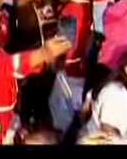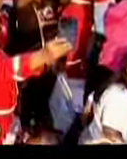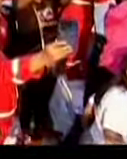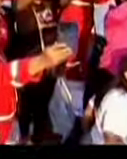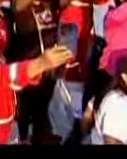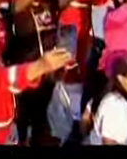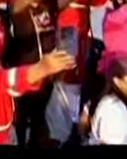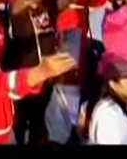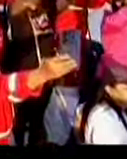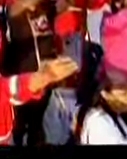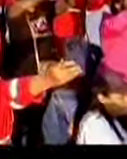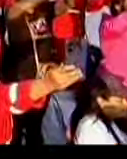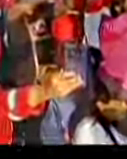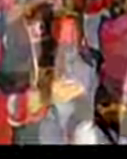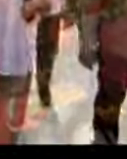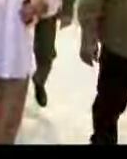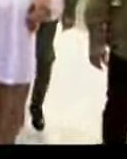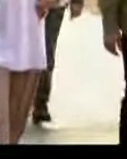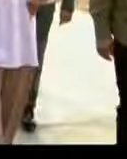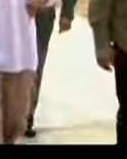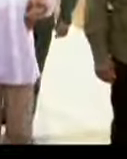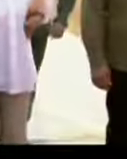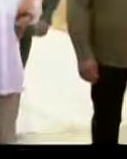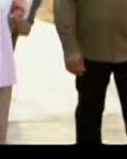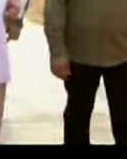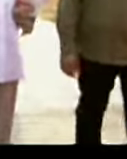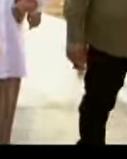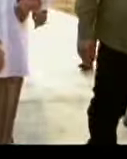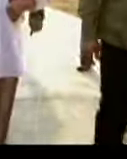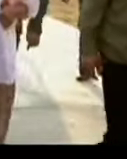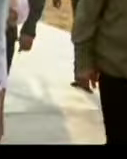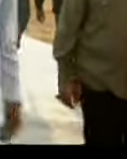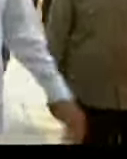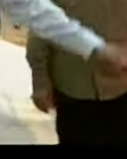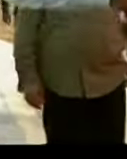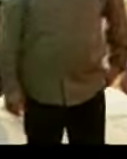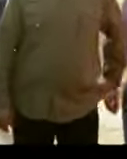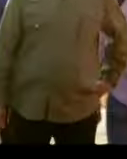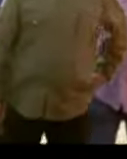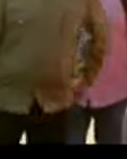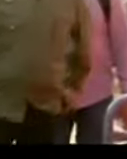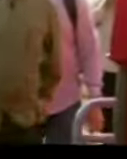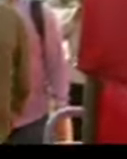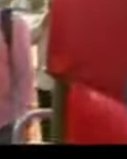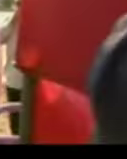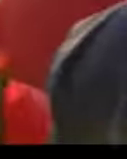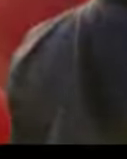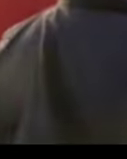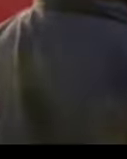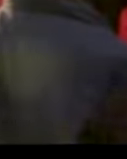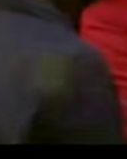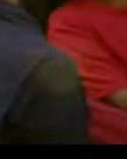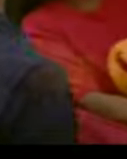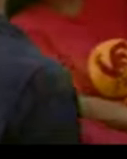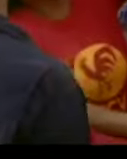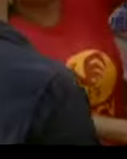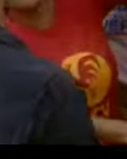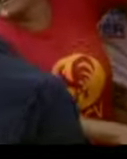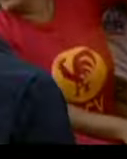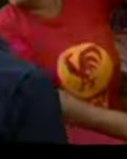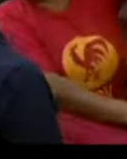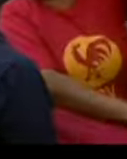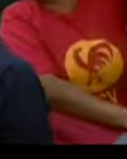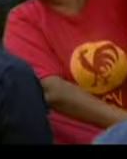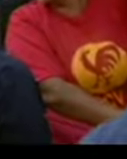de Maduro, en este espacio el pasado 8 de marzo del presente año. El jefe de Estado venezolano ordenó la